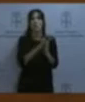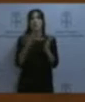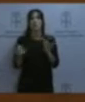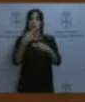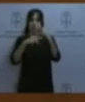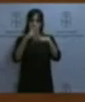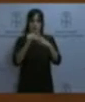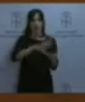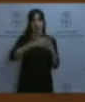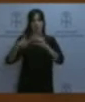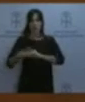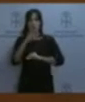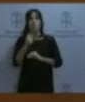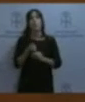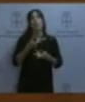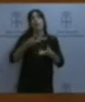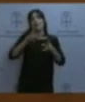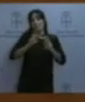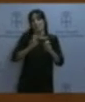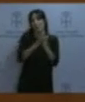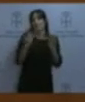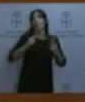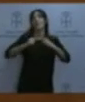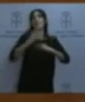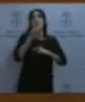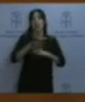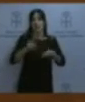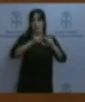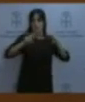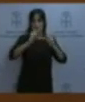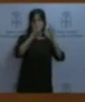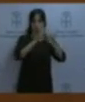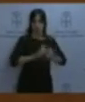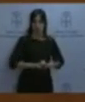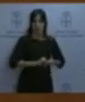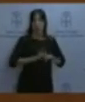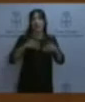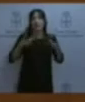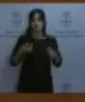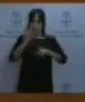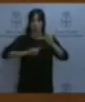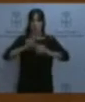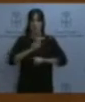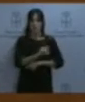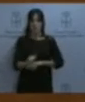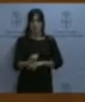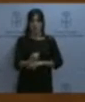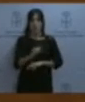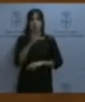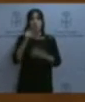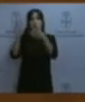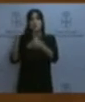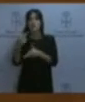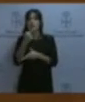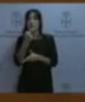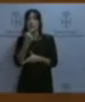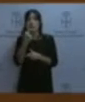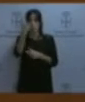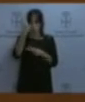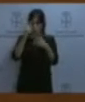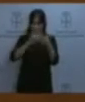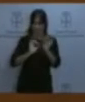porque la metodología de los catálogos la deciden las empresas que lo hacen. Es evidente que tenemos un problema. Usted ha mencionado uno concreto en relación